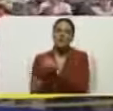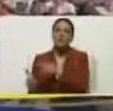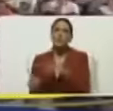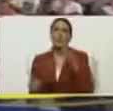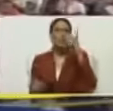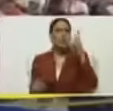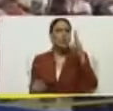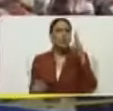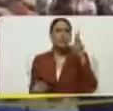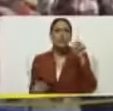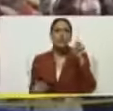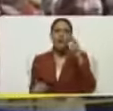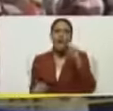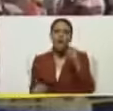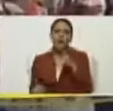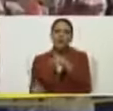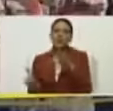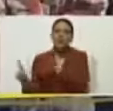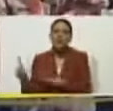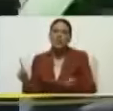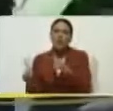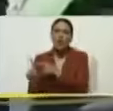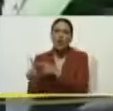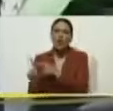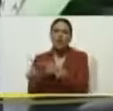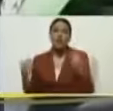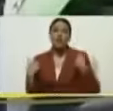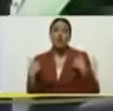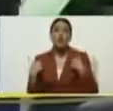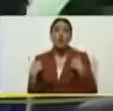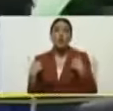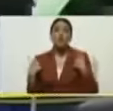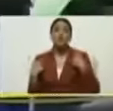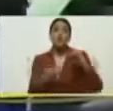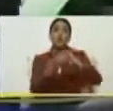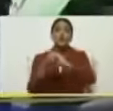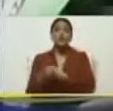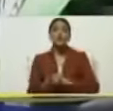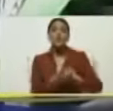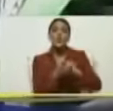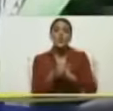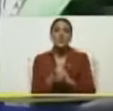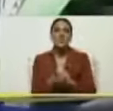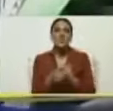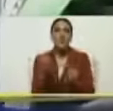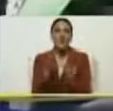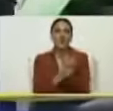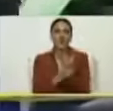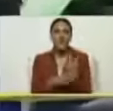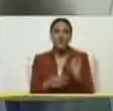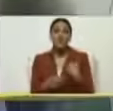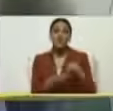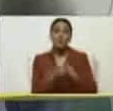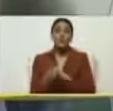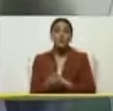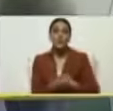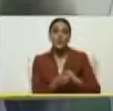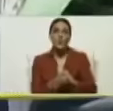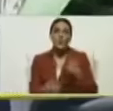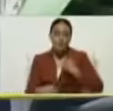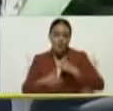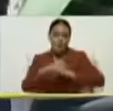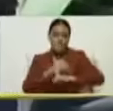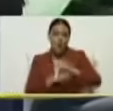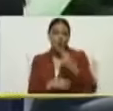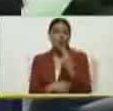de dónde es? Ese apellido es de Campo Elía, Estado Trujillo, presidente. Ah, ¿y tú vives en Los Teques? Nací en Los